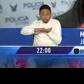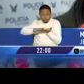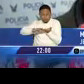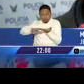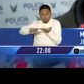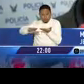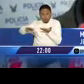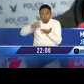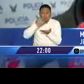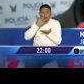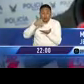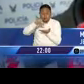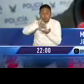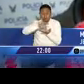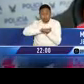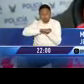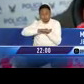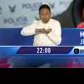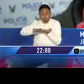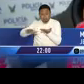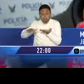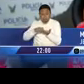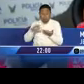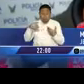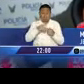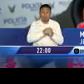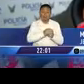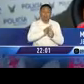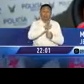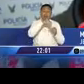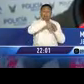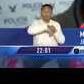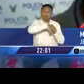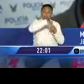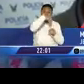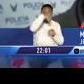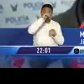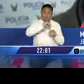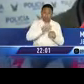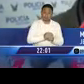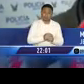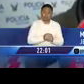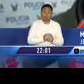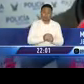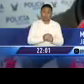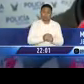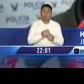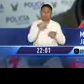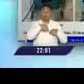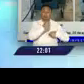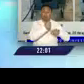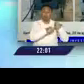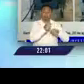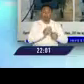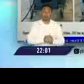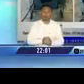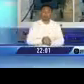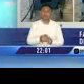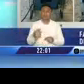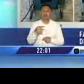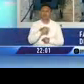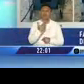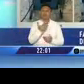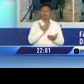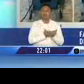tintes para posterior, con estas máquinas poderlas imprimir y poder poner en circulación. El operativo dejó